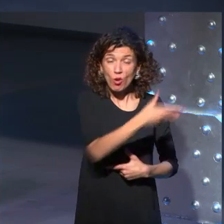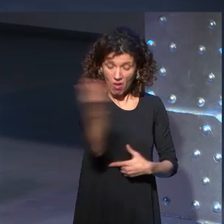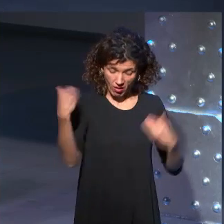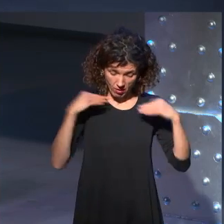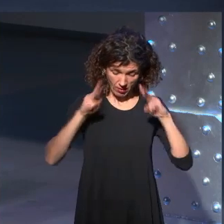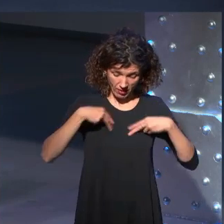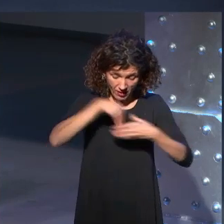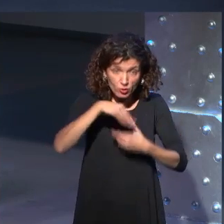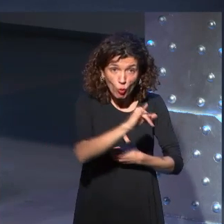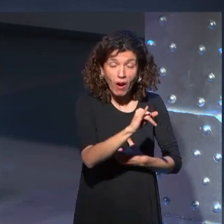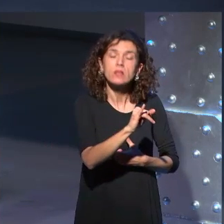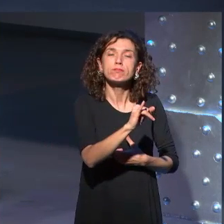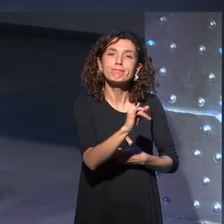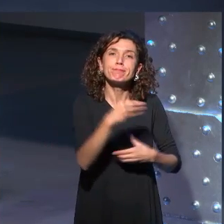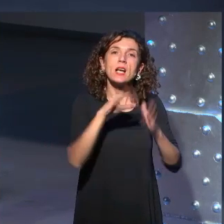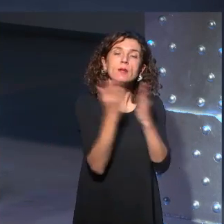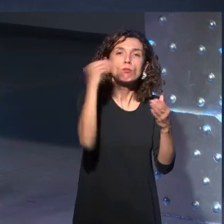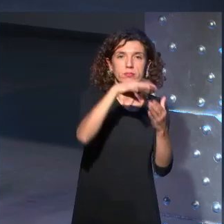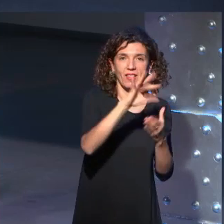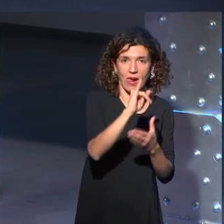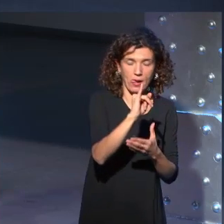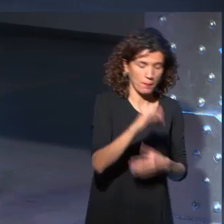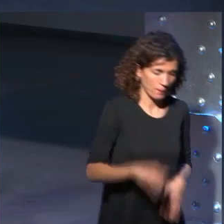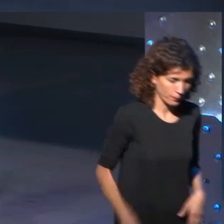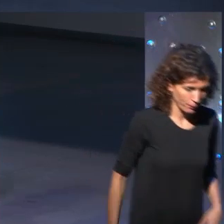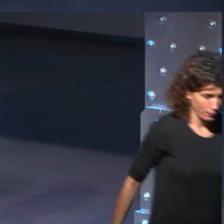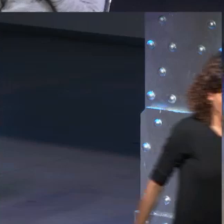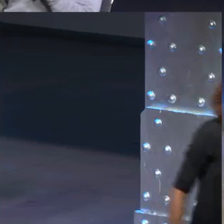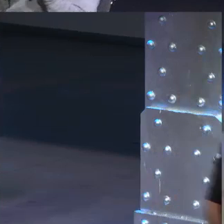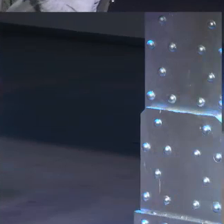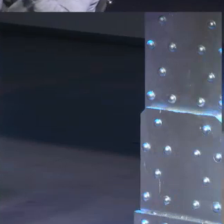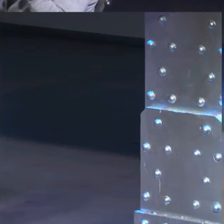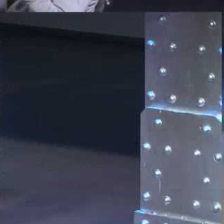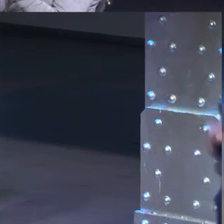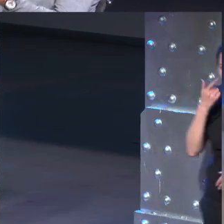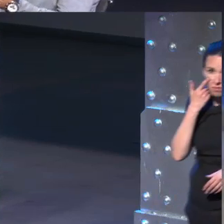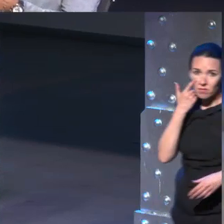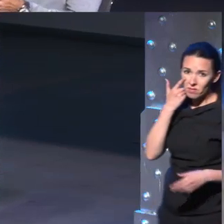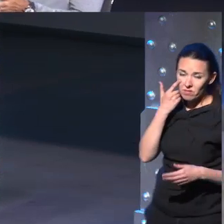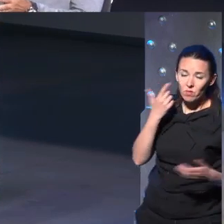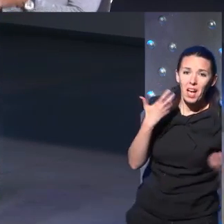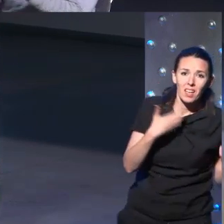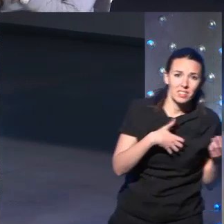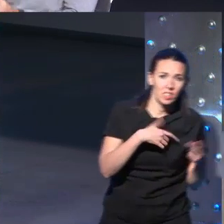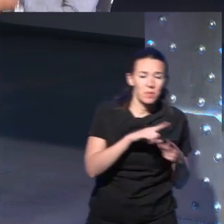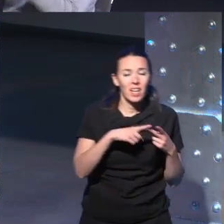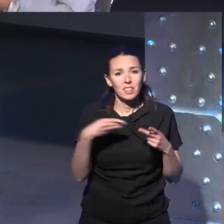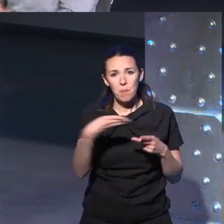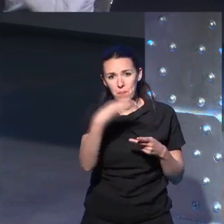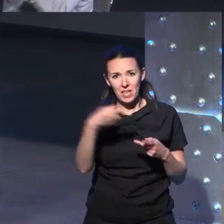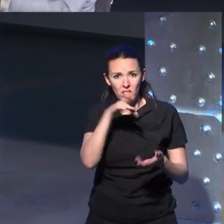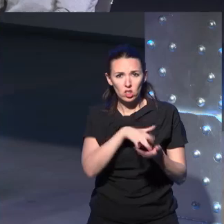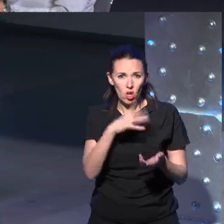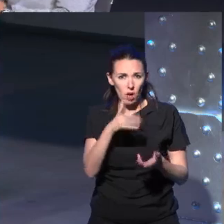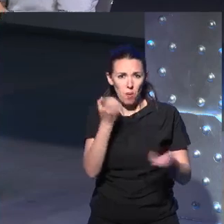humanos, esas contradicciones profundas que tiene la naturaleza. Oye, ¿y Jimi Hendrix y los Beatles son contradictorios? ¿Por qué tiene que haber dos personajes ahí que se